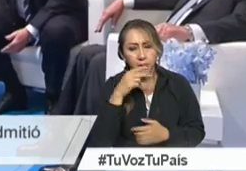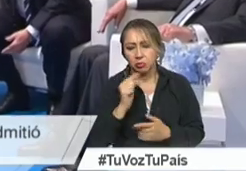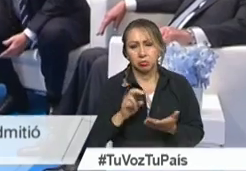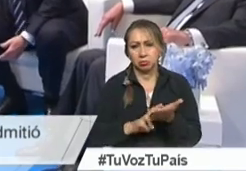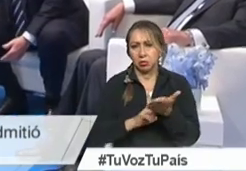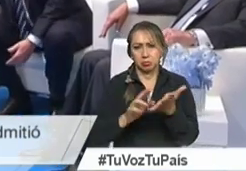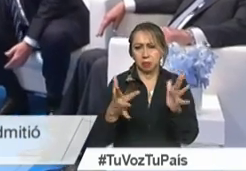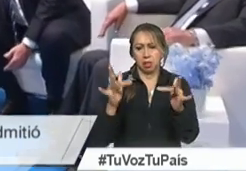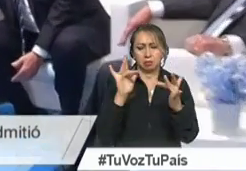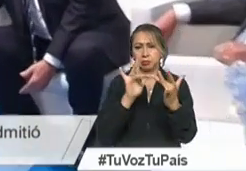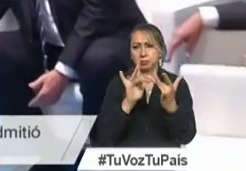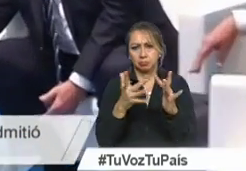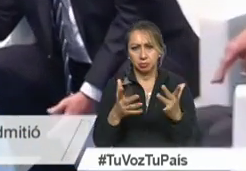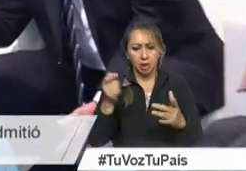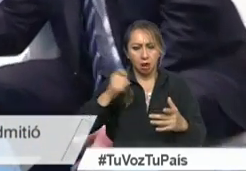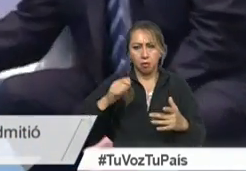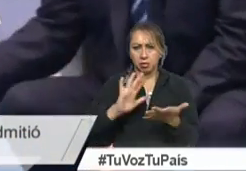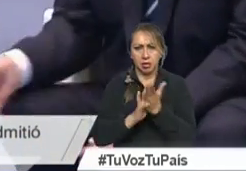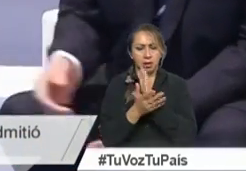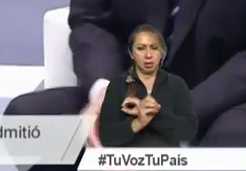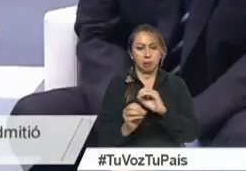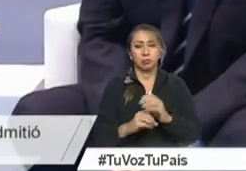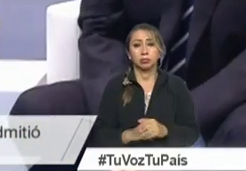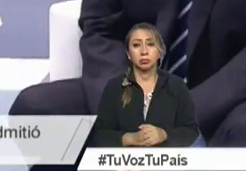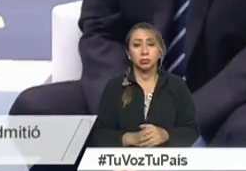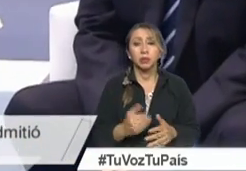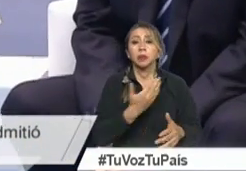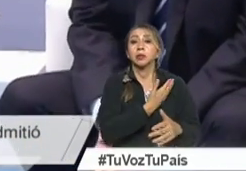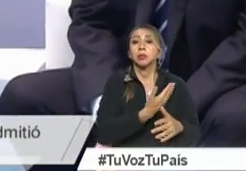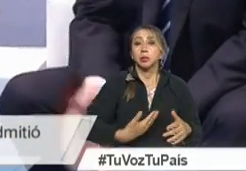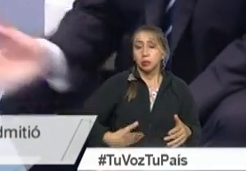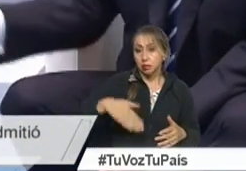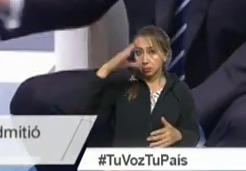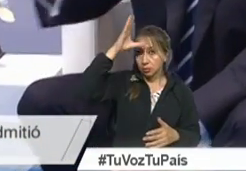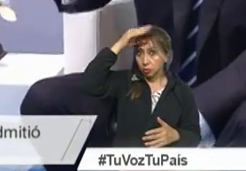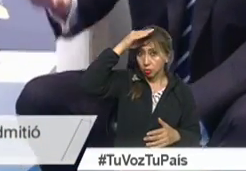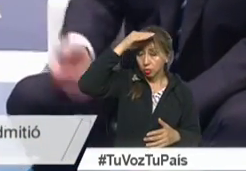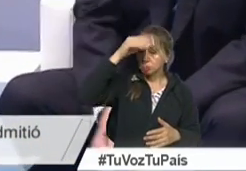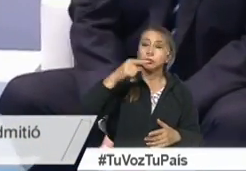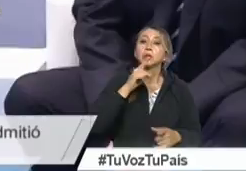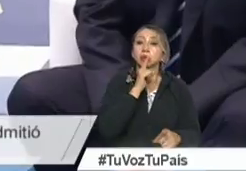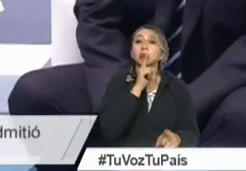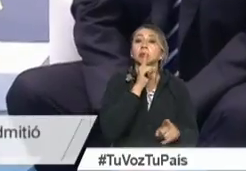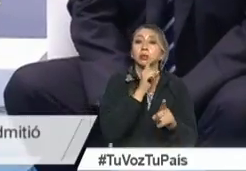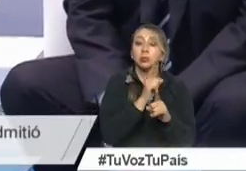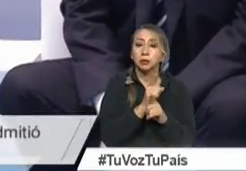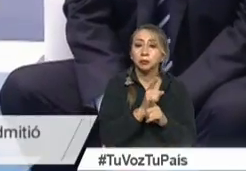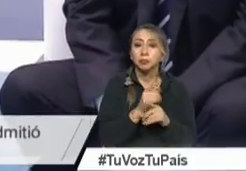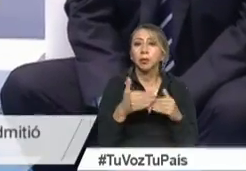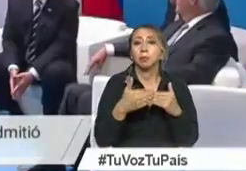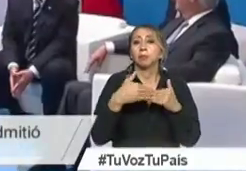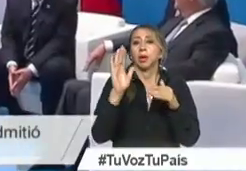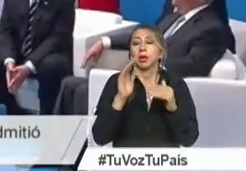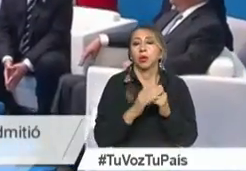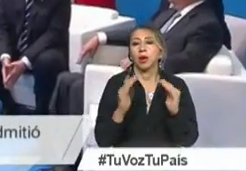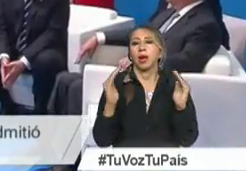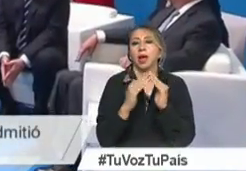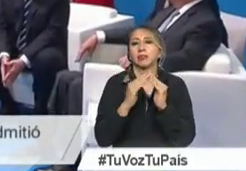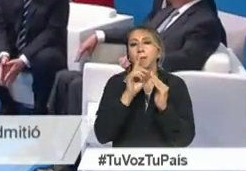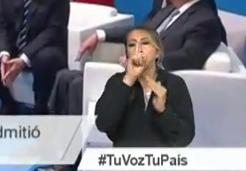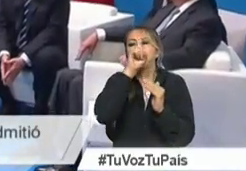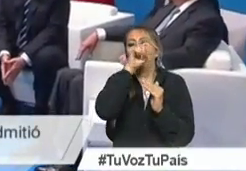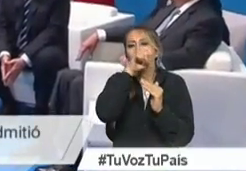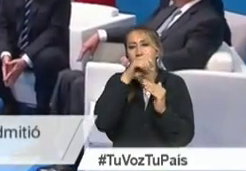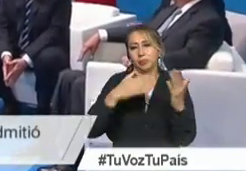haber tenido contacto con la abogada mientras que el presidente estadounidense afirmó que es la mayor casa de brujas de la historia